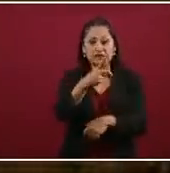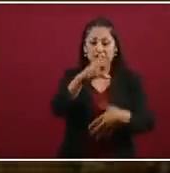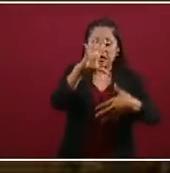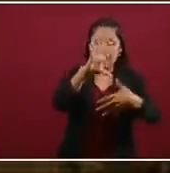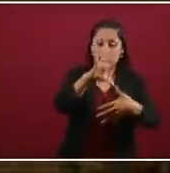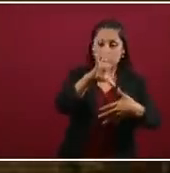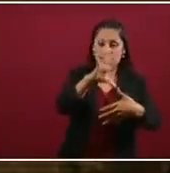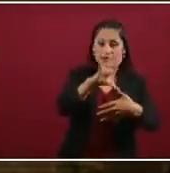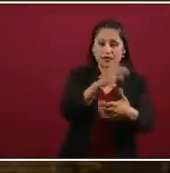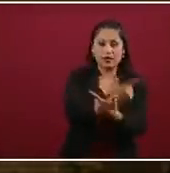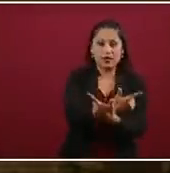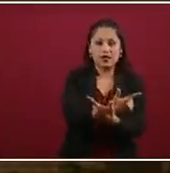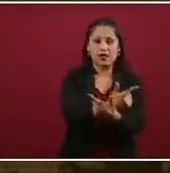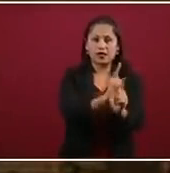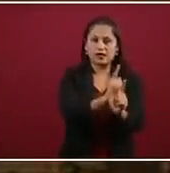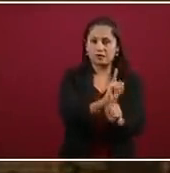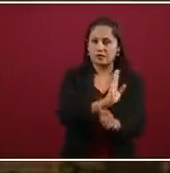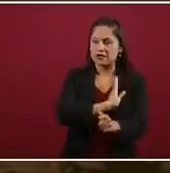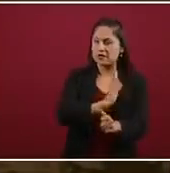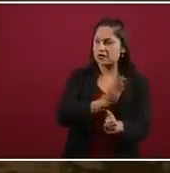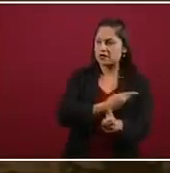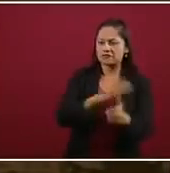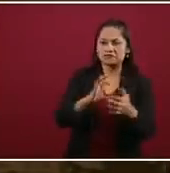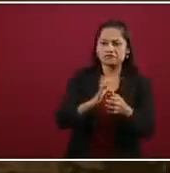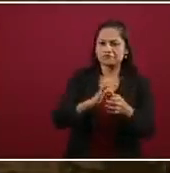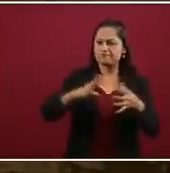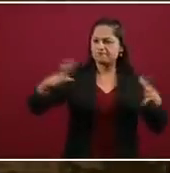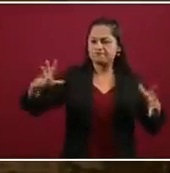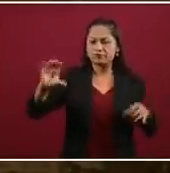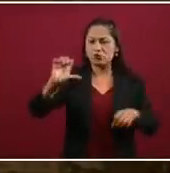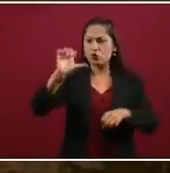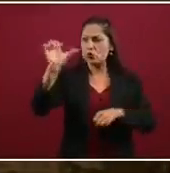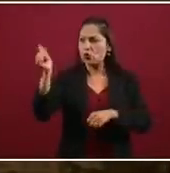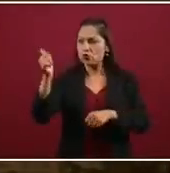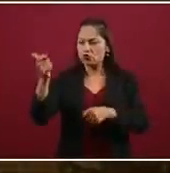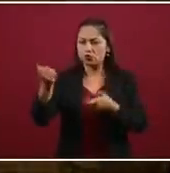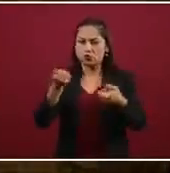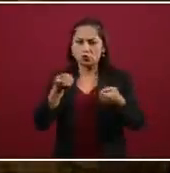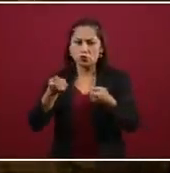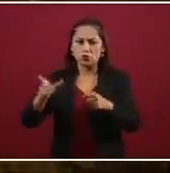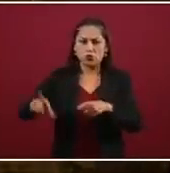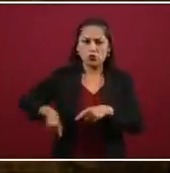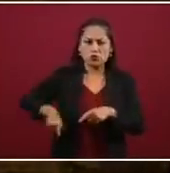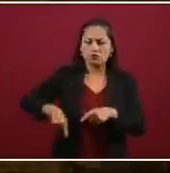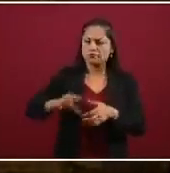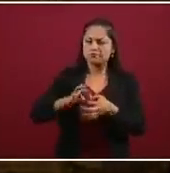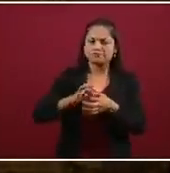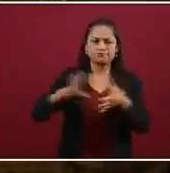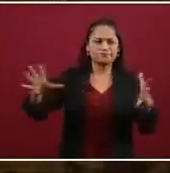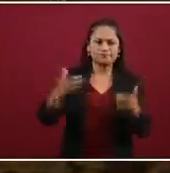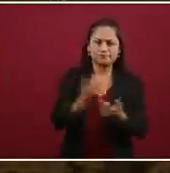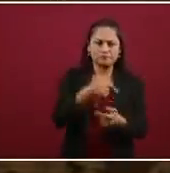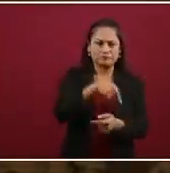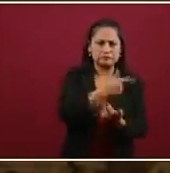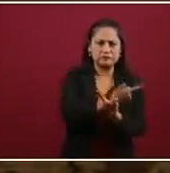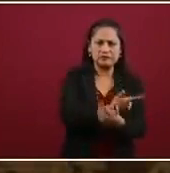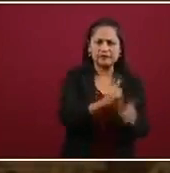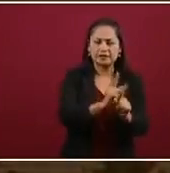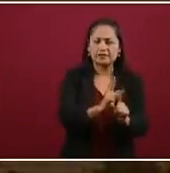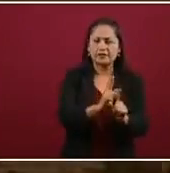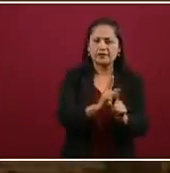libre e independiente de España y de toda otra nación, gobierno o monarquía. Que la soberanía